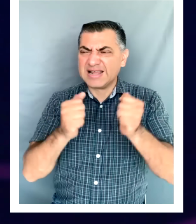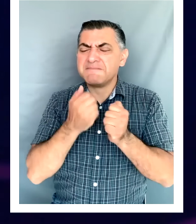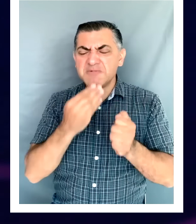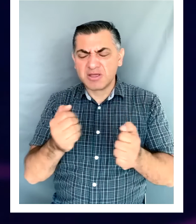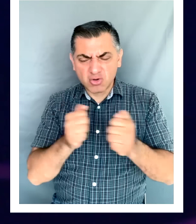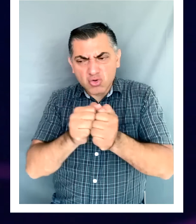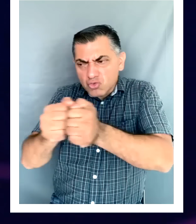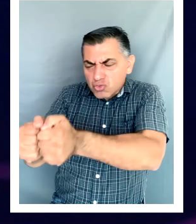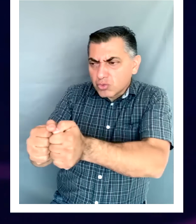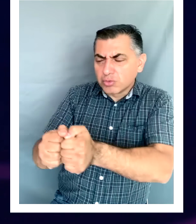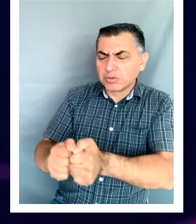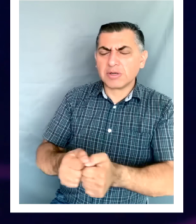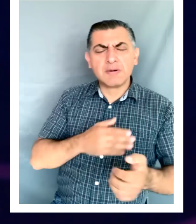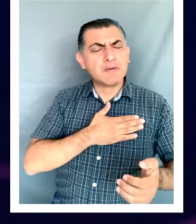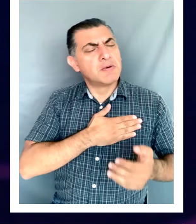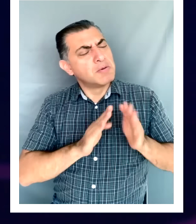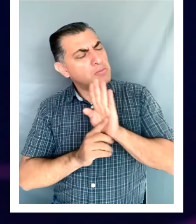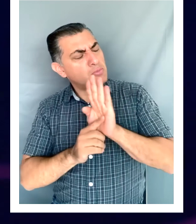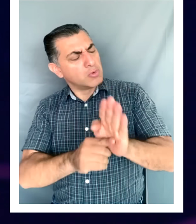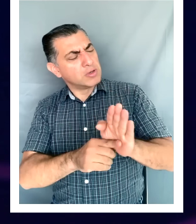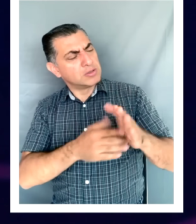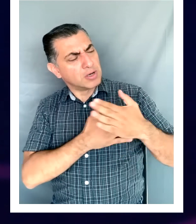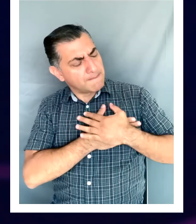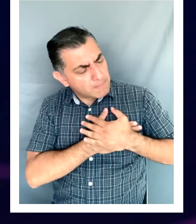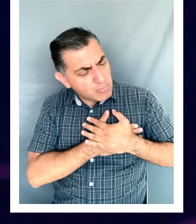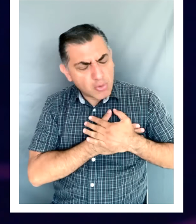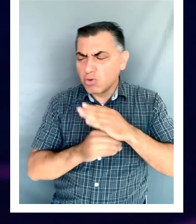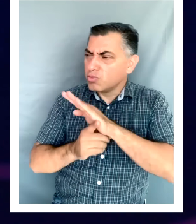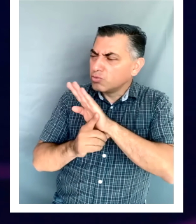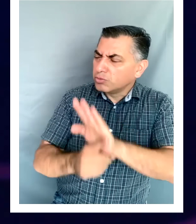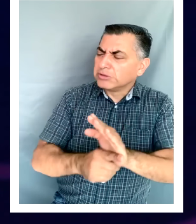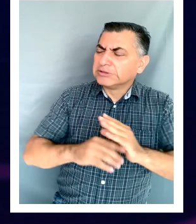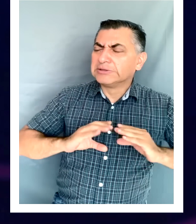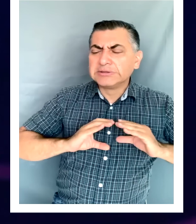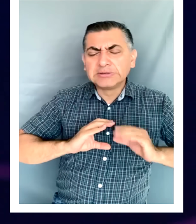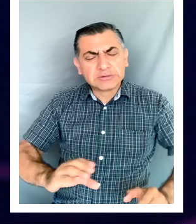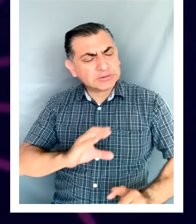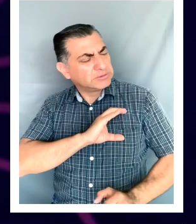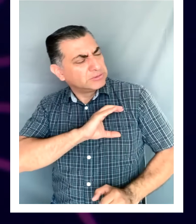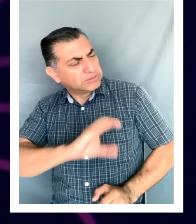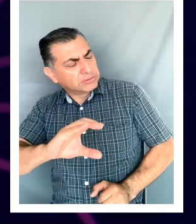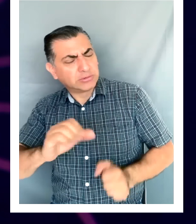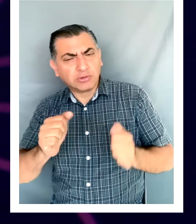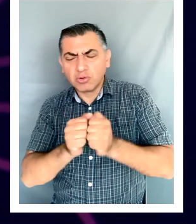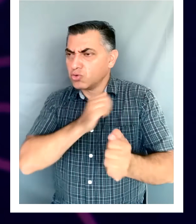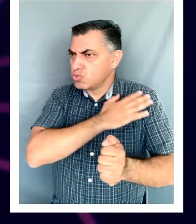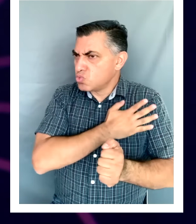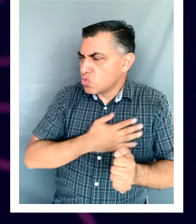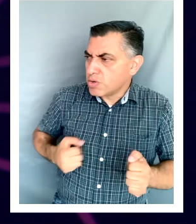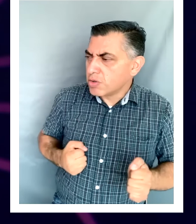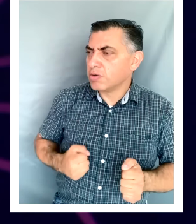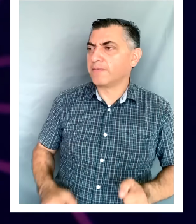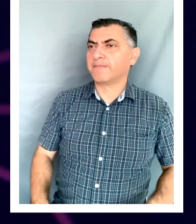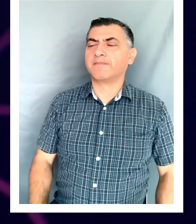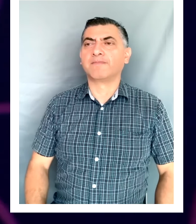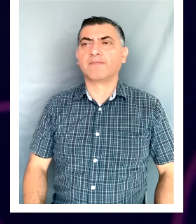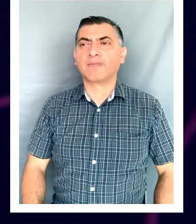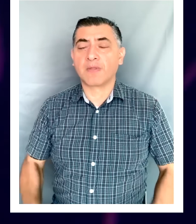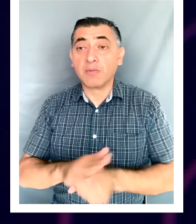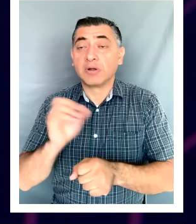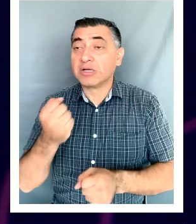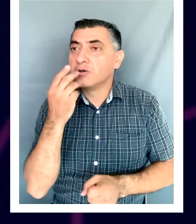ellos así que ser afectuoso con los hijos y con las hijas es un modo piadoso que lo va a ayudar a entender que él también debe ser afectuoso con otros por